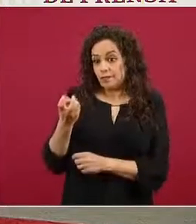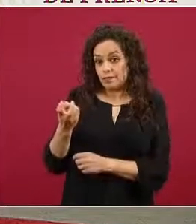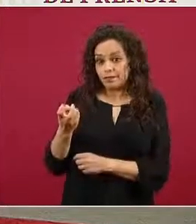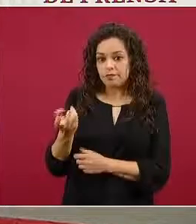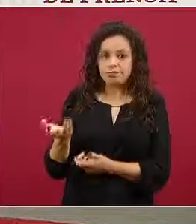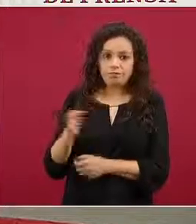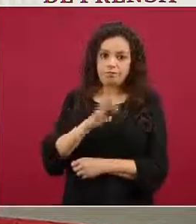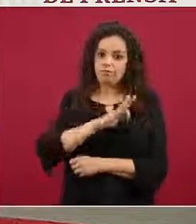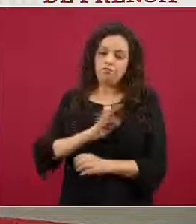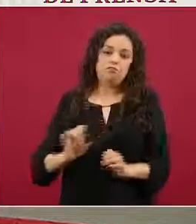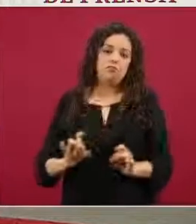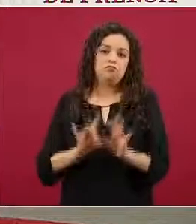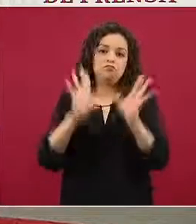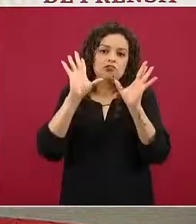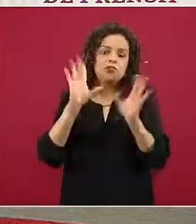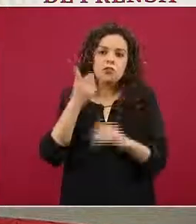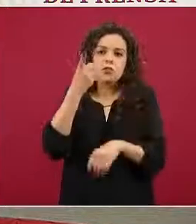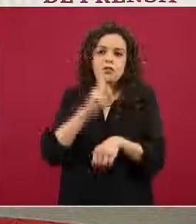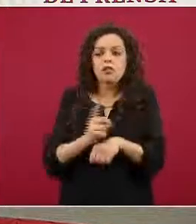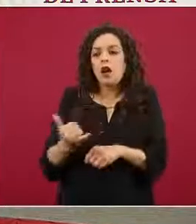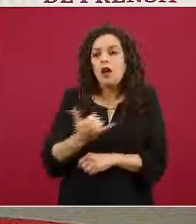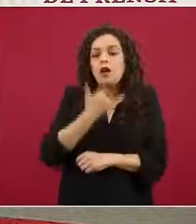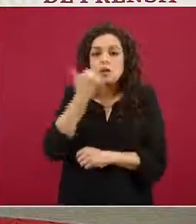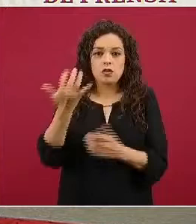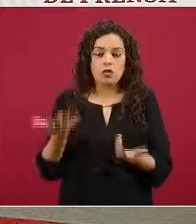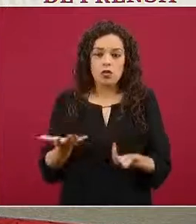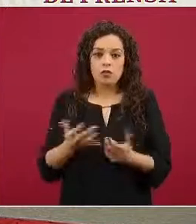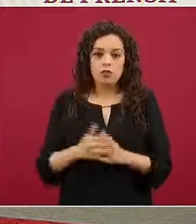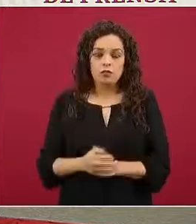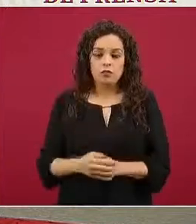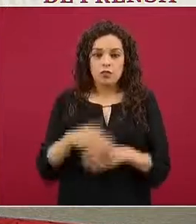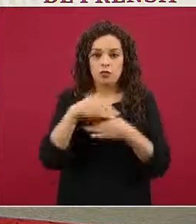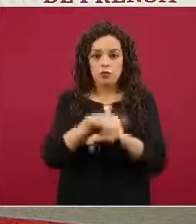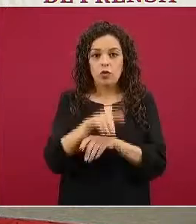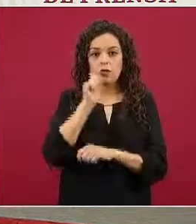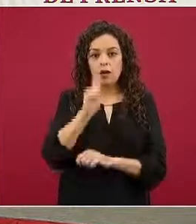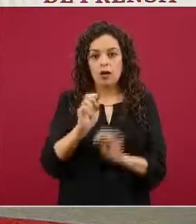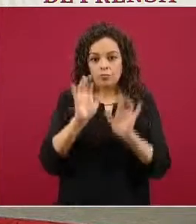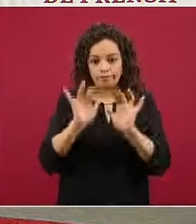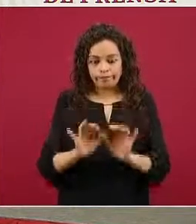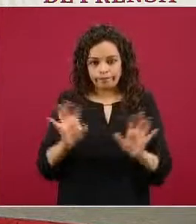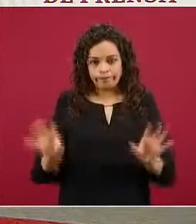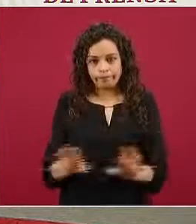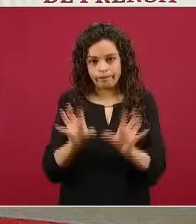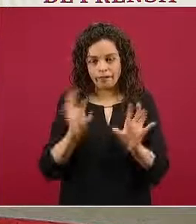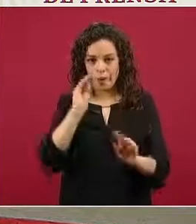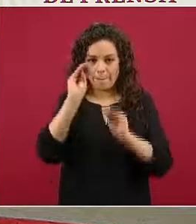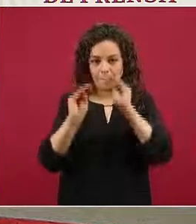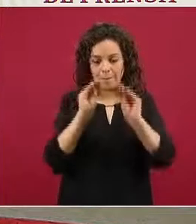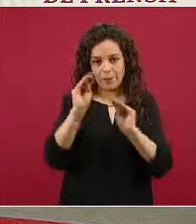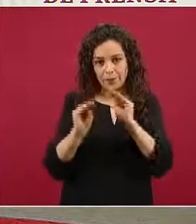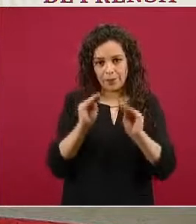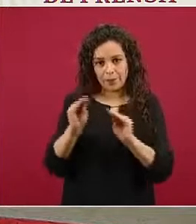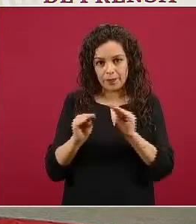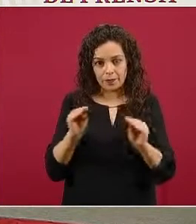puede cometer un error en la propia programación y que con eso haya